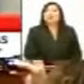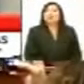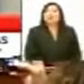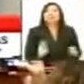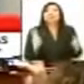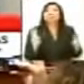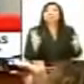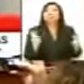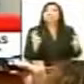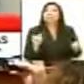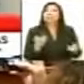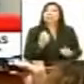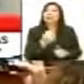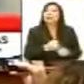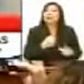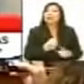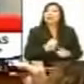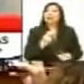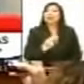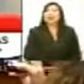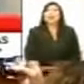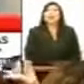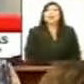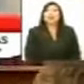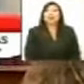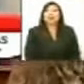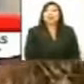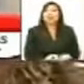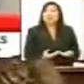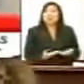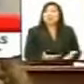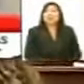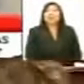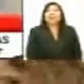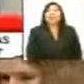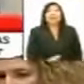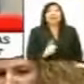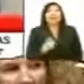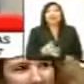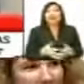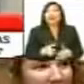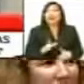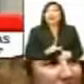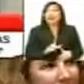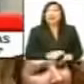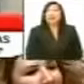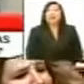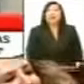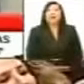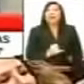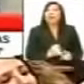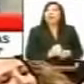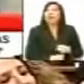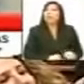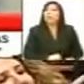titular, la lucha contra la corrupción, es bastante sintomático de lo que ha ocurrido en Latinoamérica en los últimos